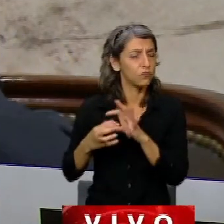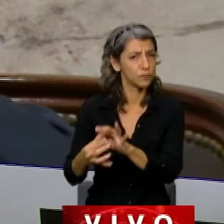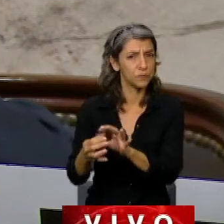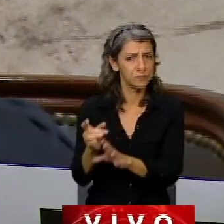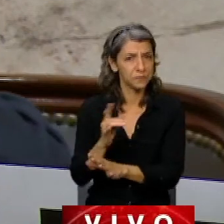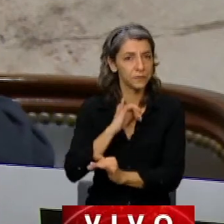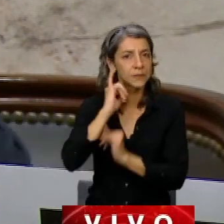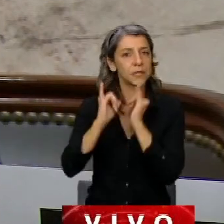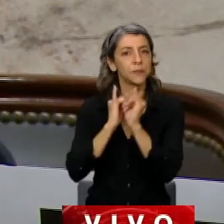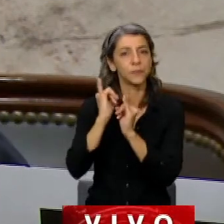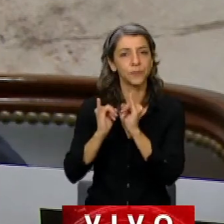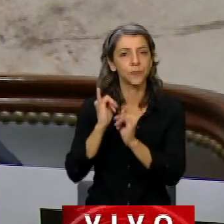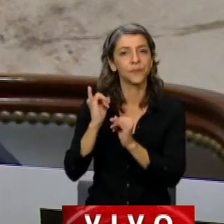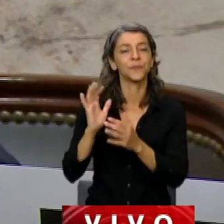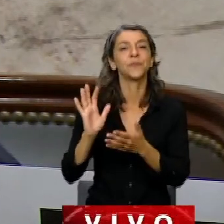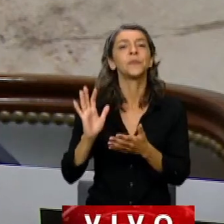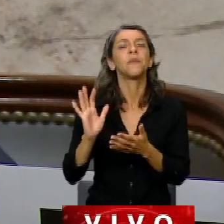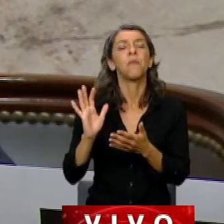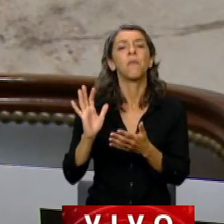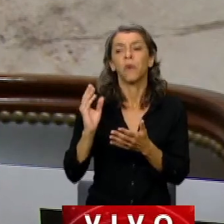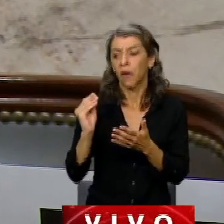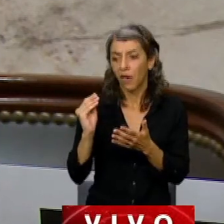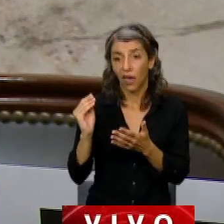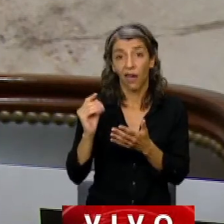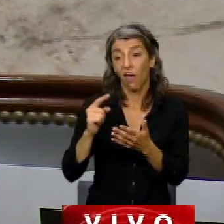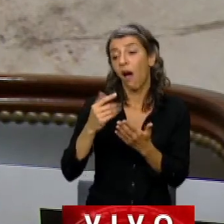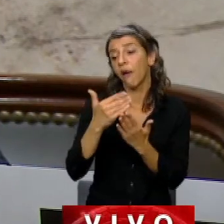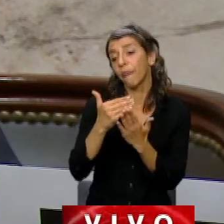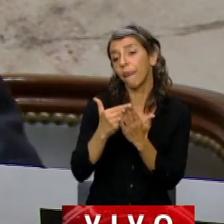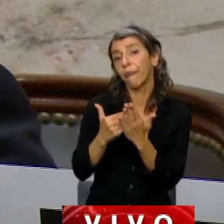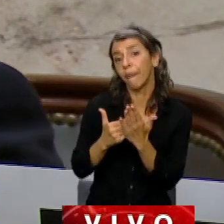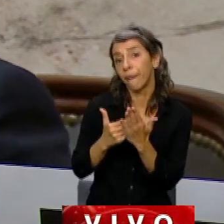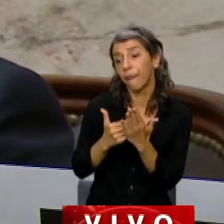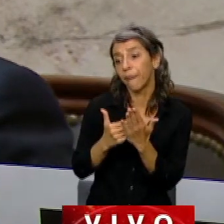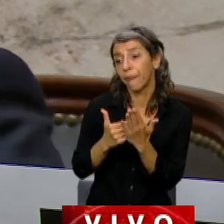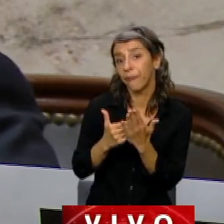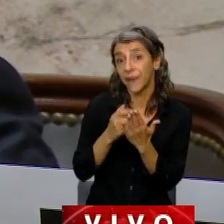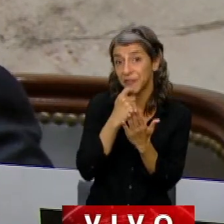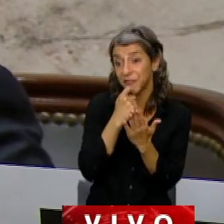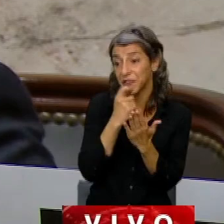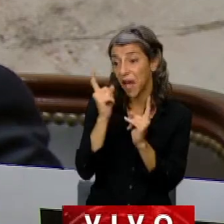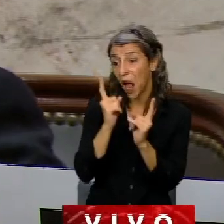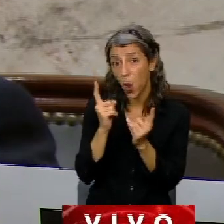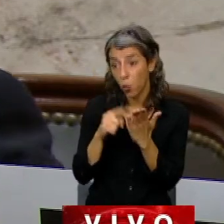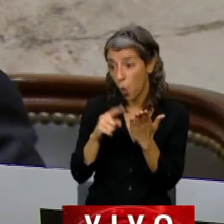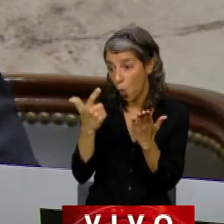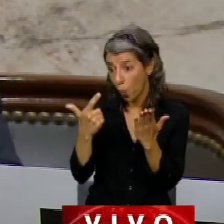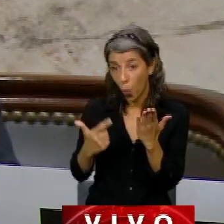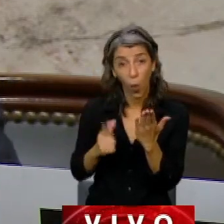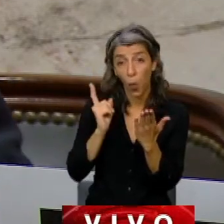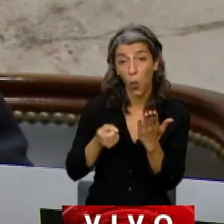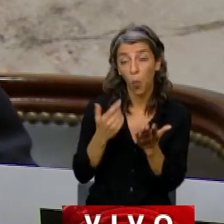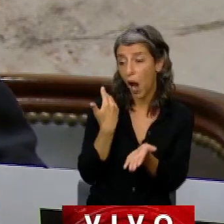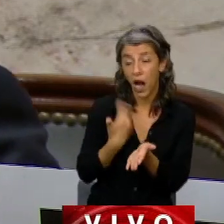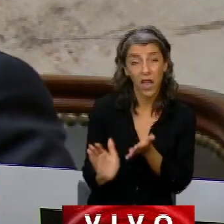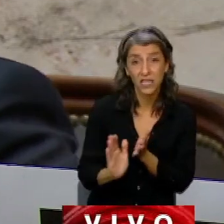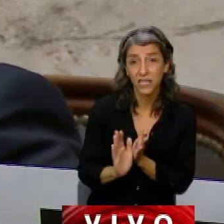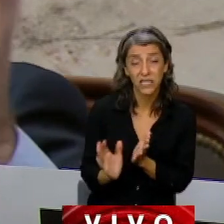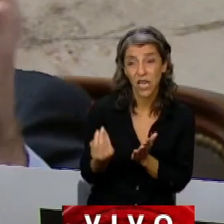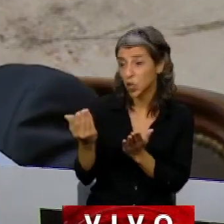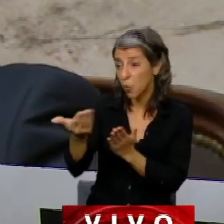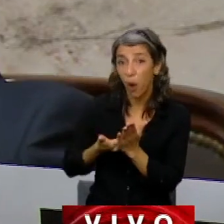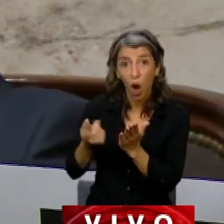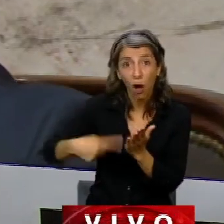no hubiera ninguno de estos elementos, ya con eso solo habría que rechazarlo. Lo primero que hicieron fue reconocer